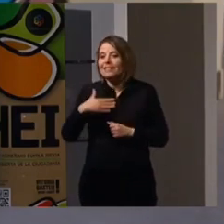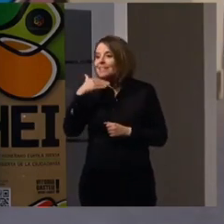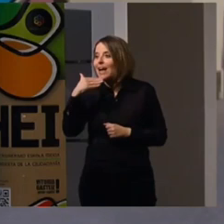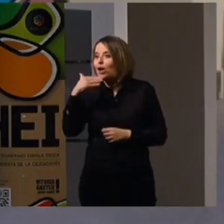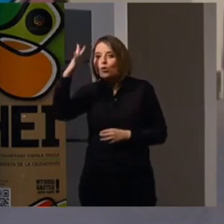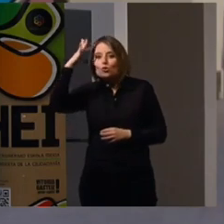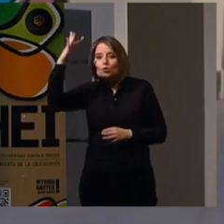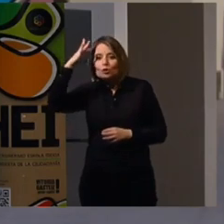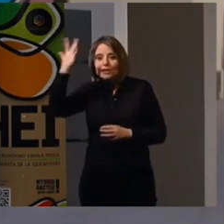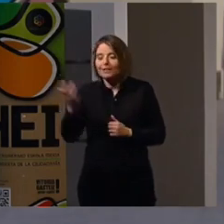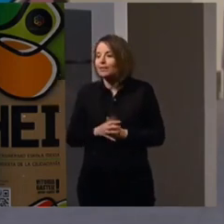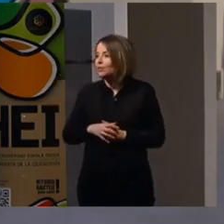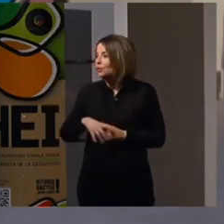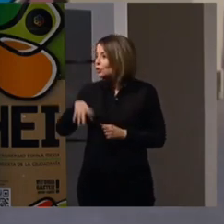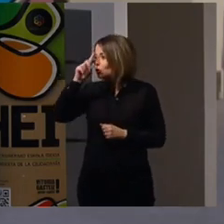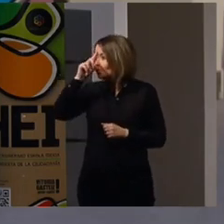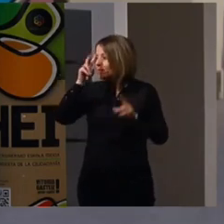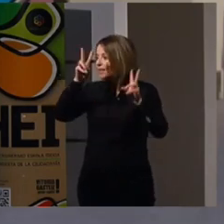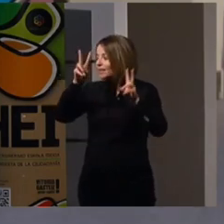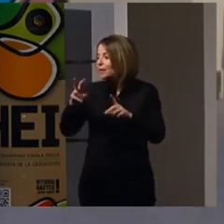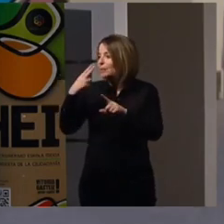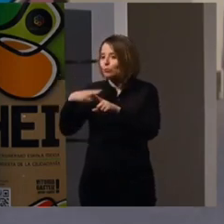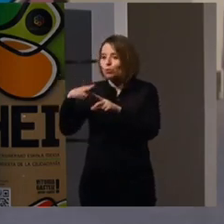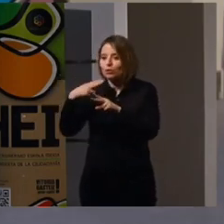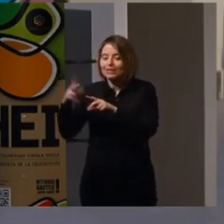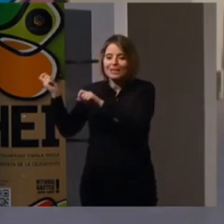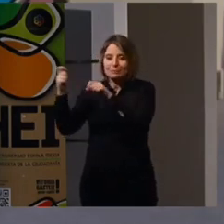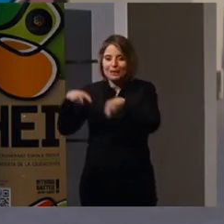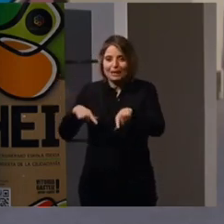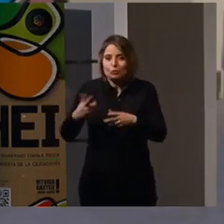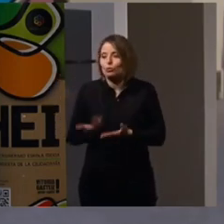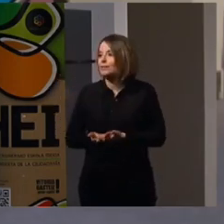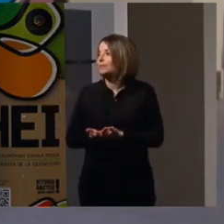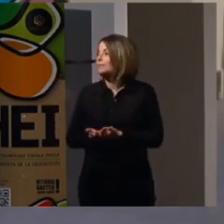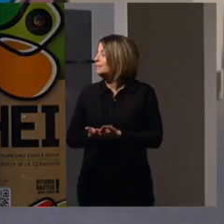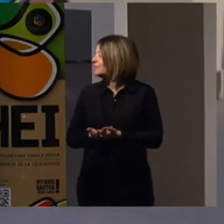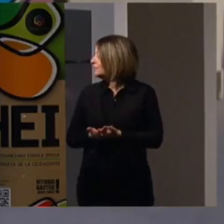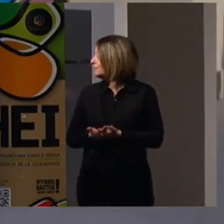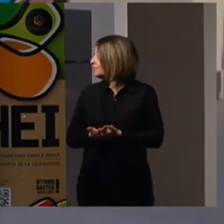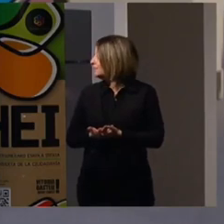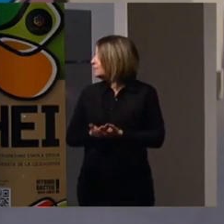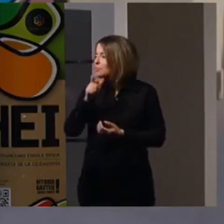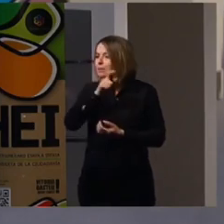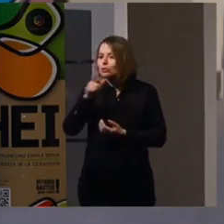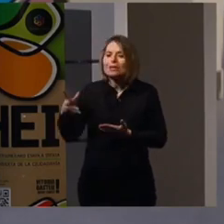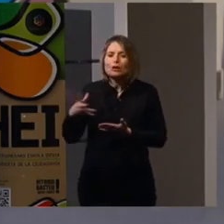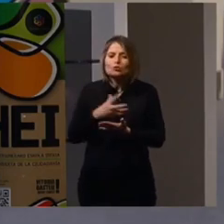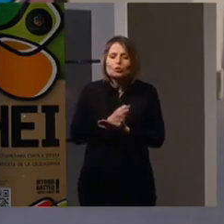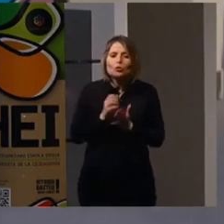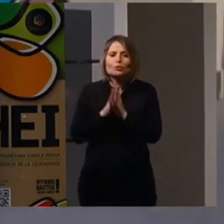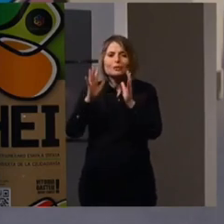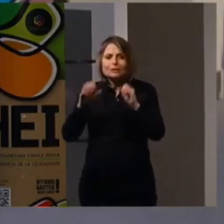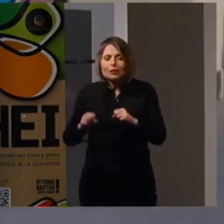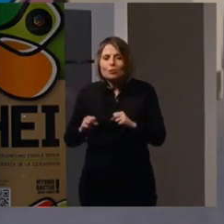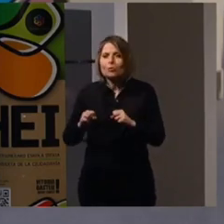algo, por ejemplo, pues los temas que tienen que ver con políticas migratorias, que yo creo que todo el mundo estamos de acuerdo en que